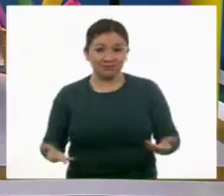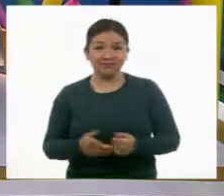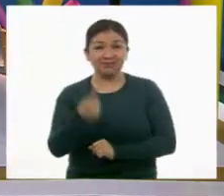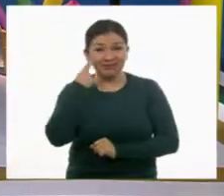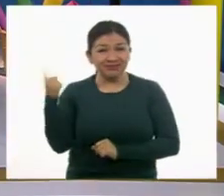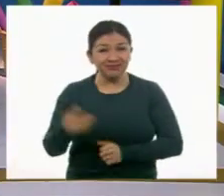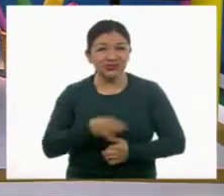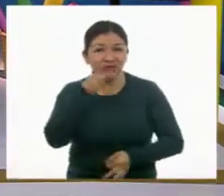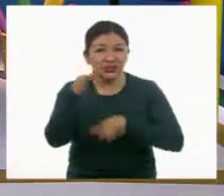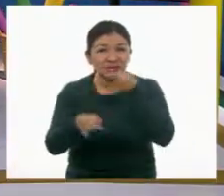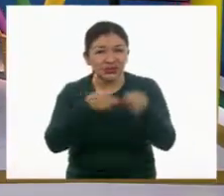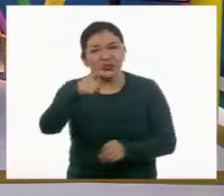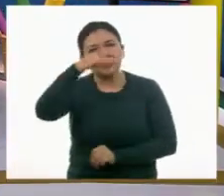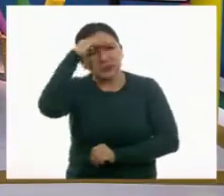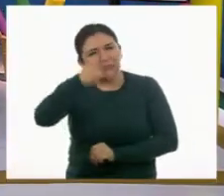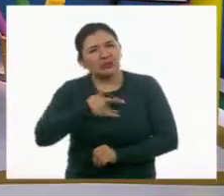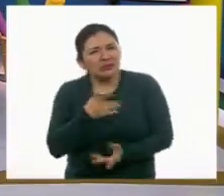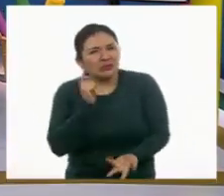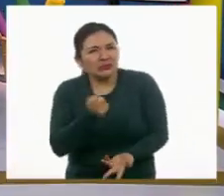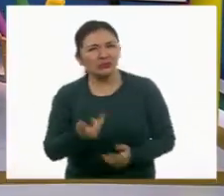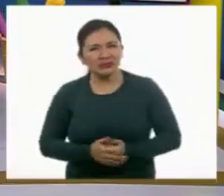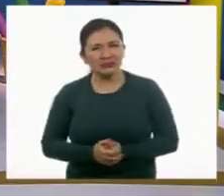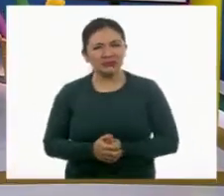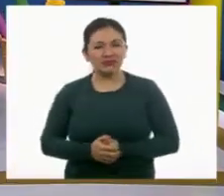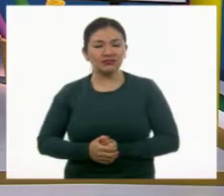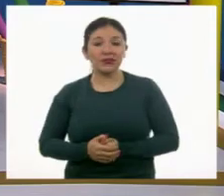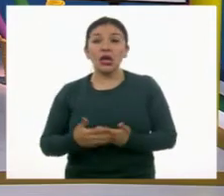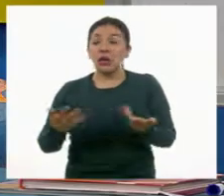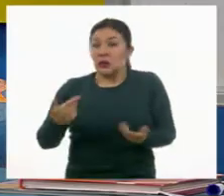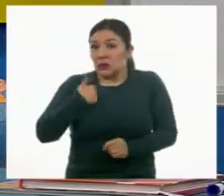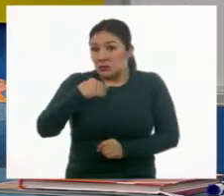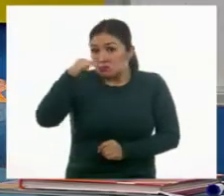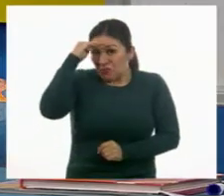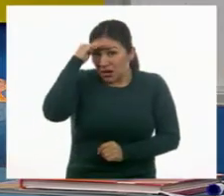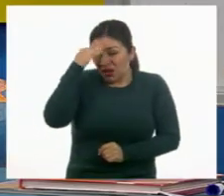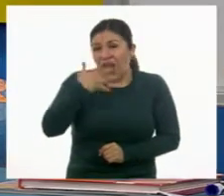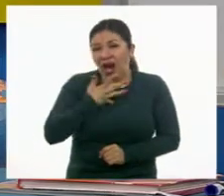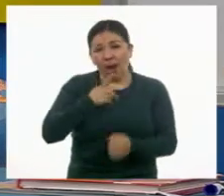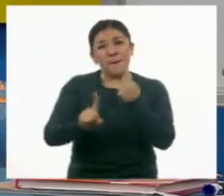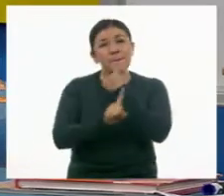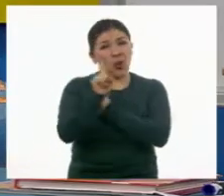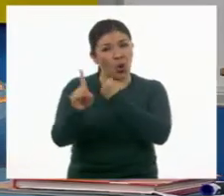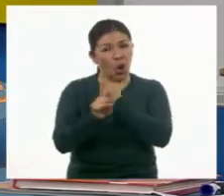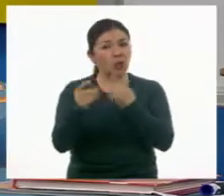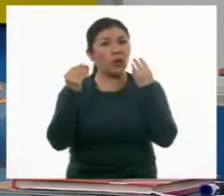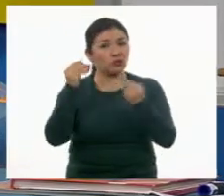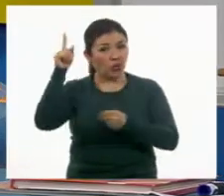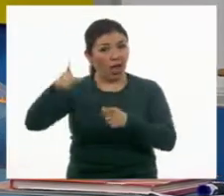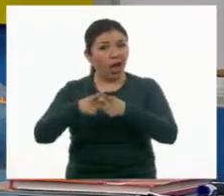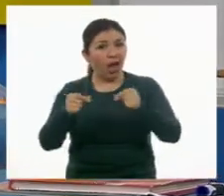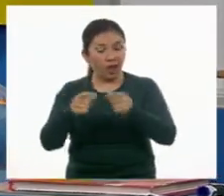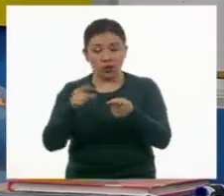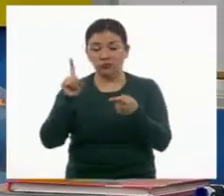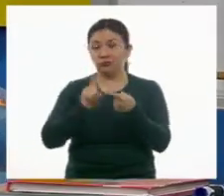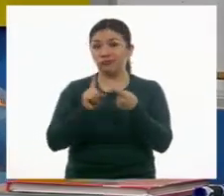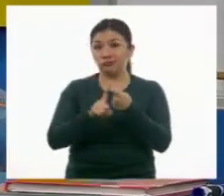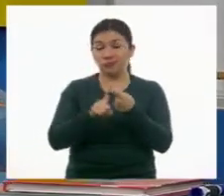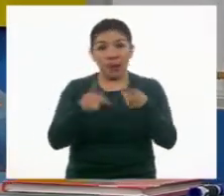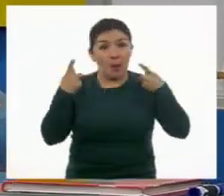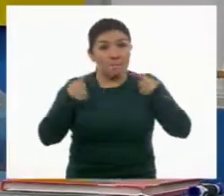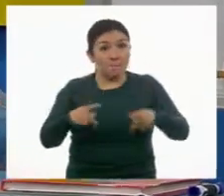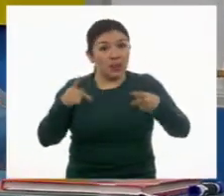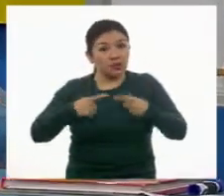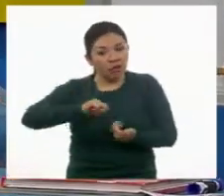¿Cómo ves esta noticia? ¿Qué piensas, María? Pues que son varios problemas a los que se enfrentan. El primero es que pues, su